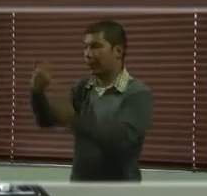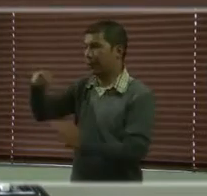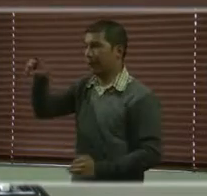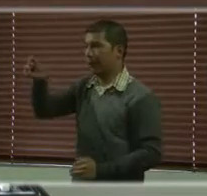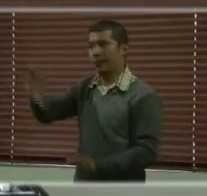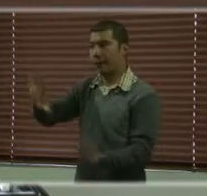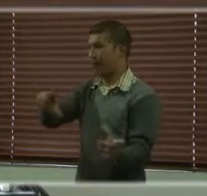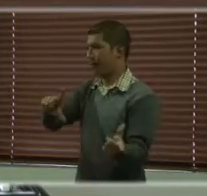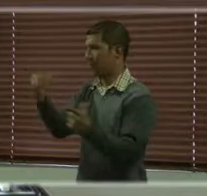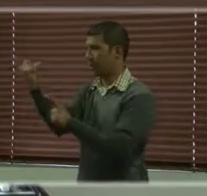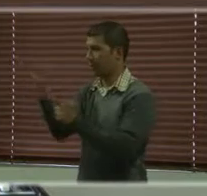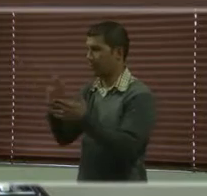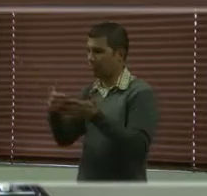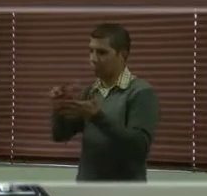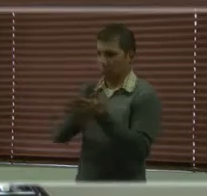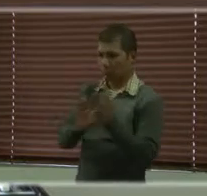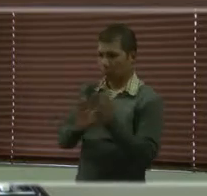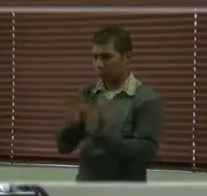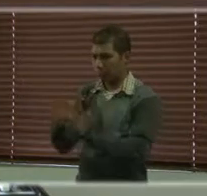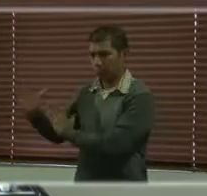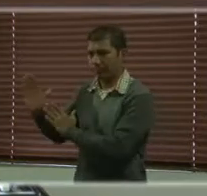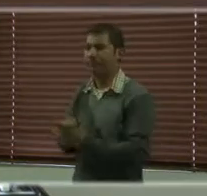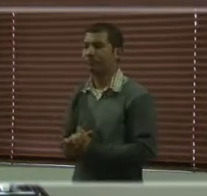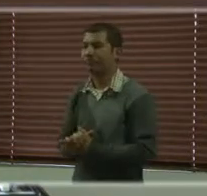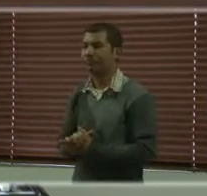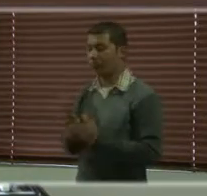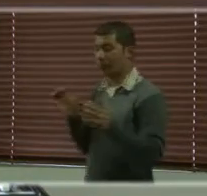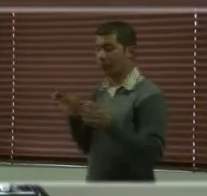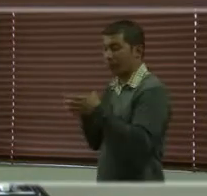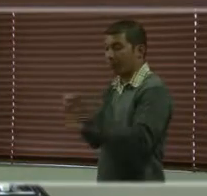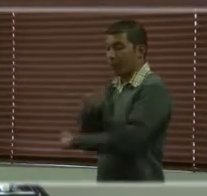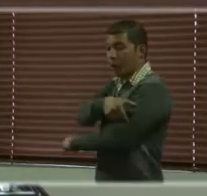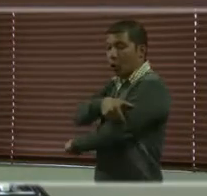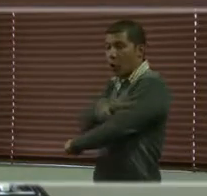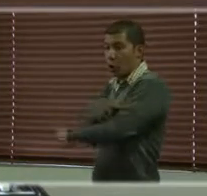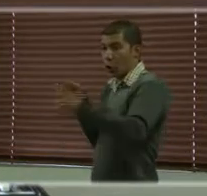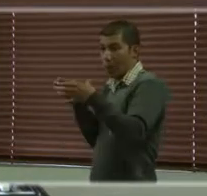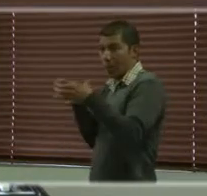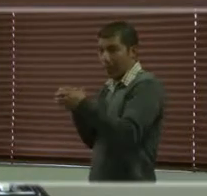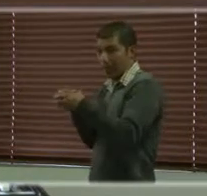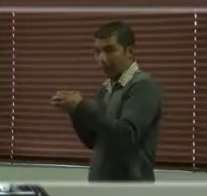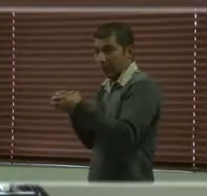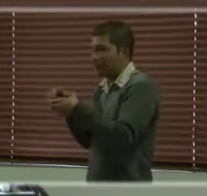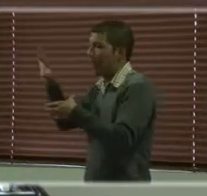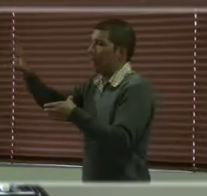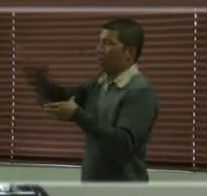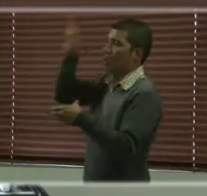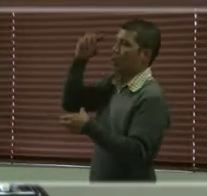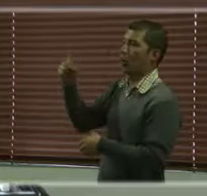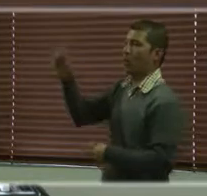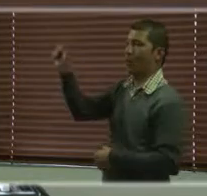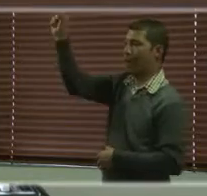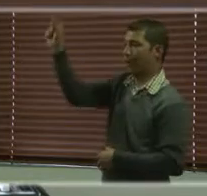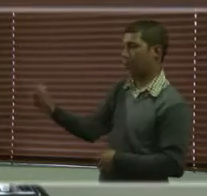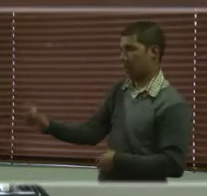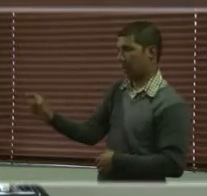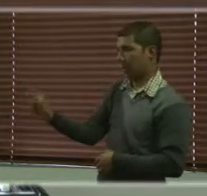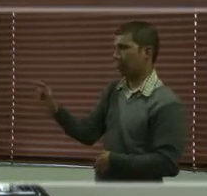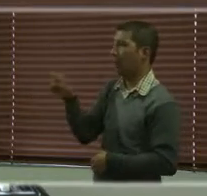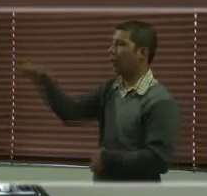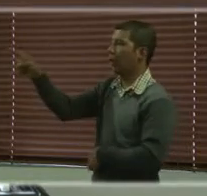el relator es uno de los 18 miembros del comité que no puede ser Nacional de ese país eso es una restricción bien